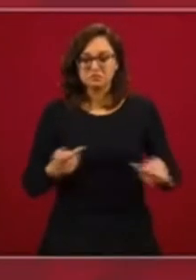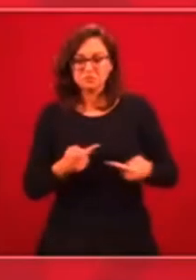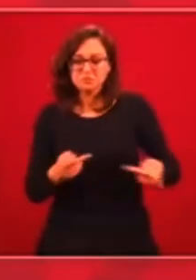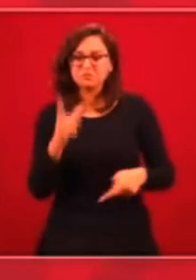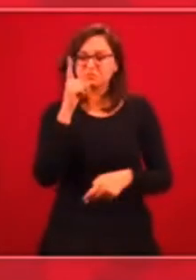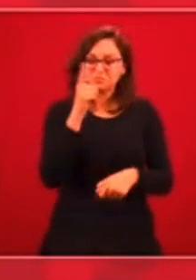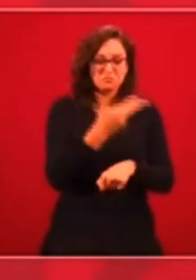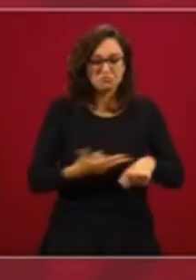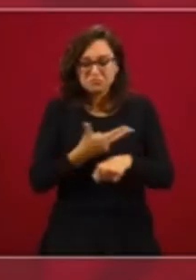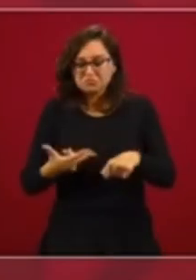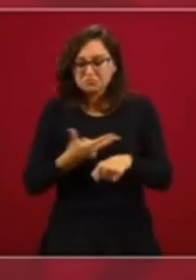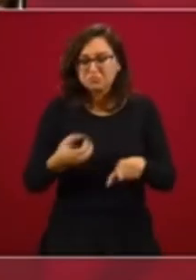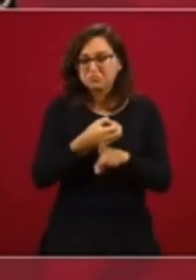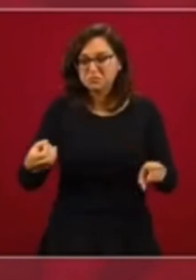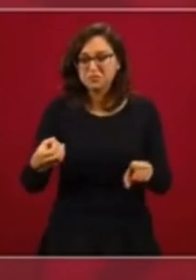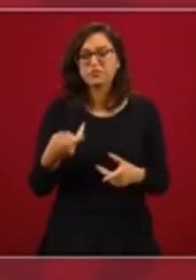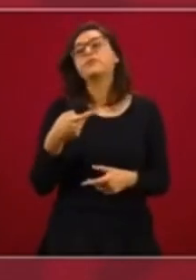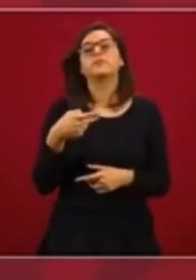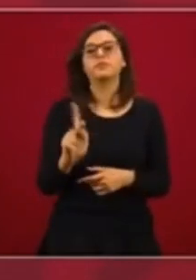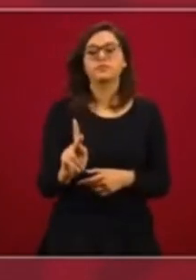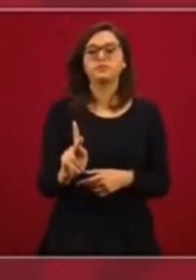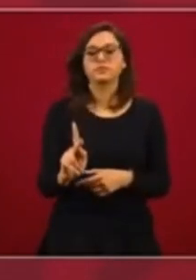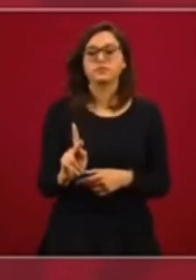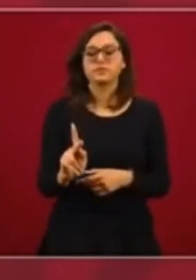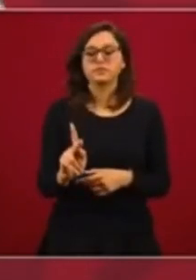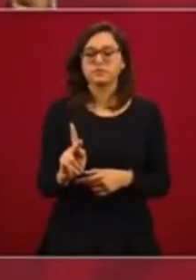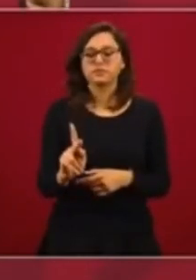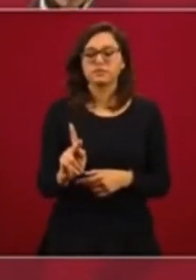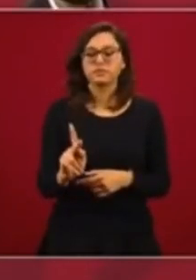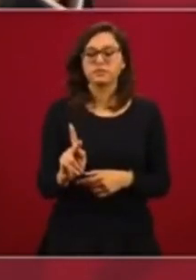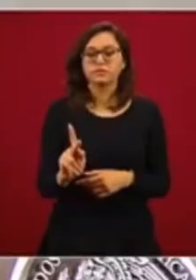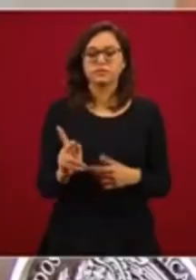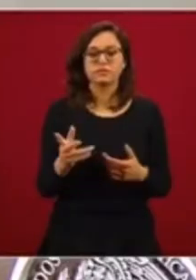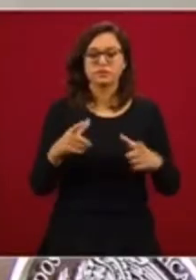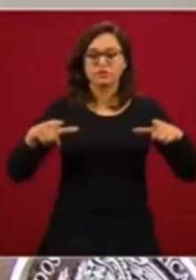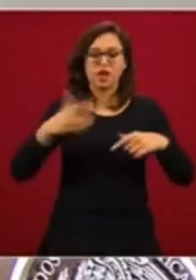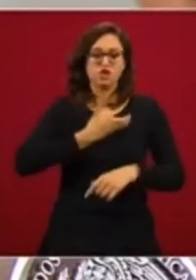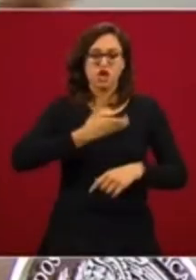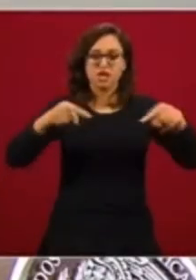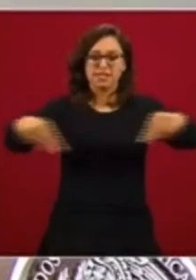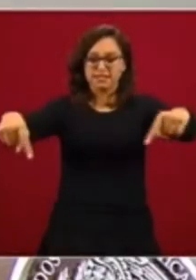sí, es para definir el contorno de México,